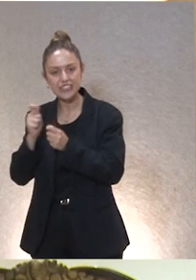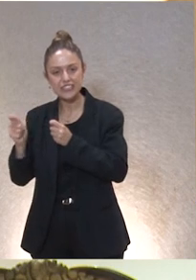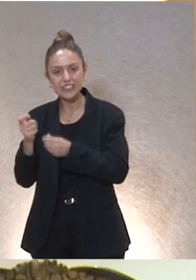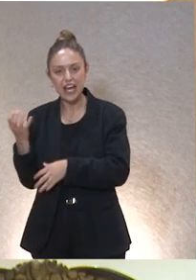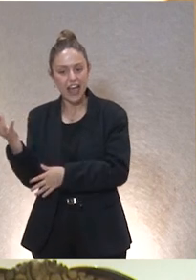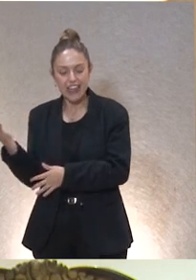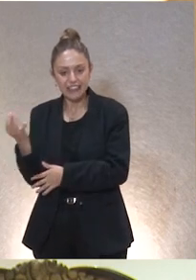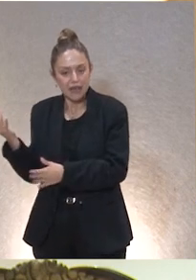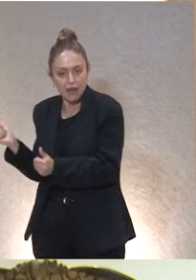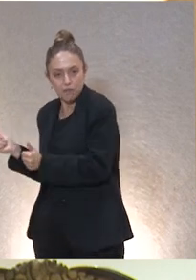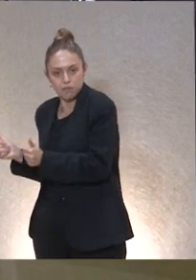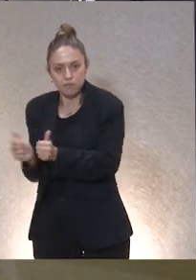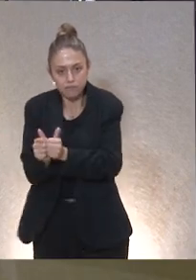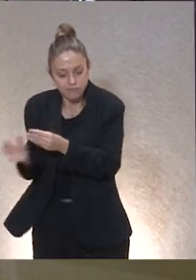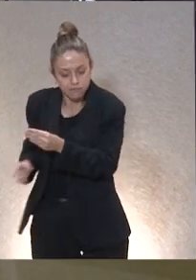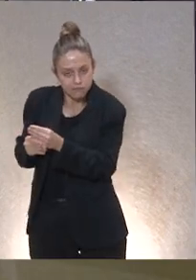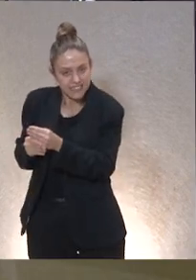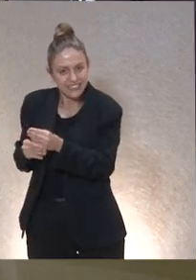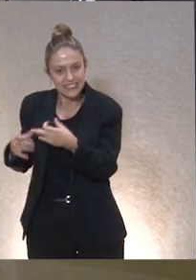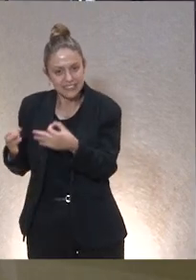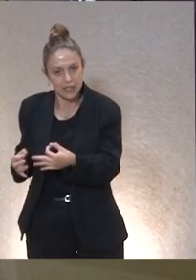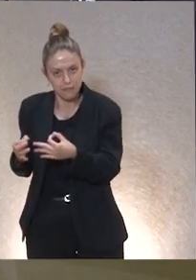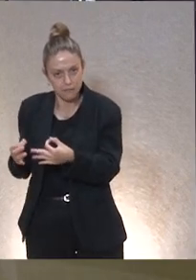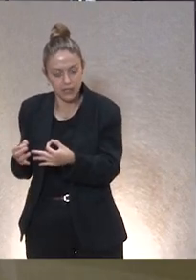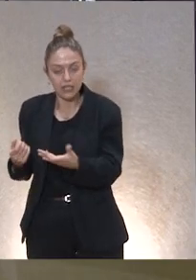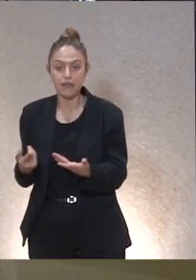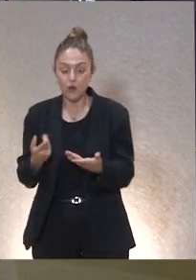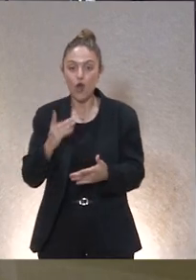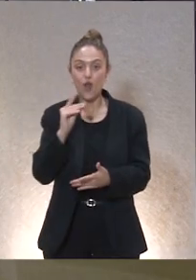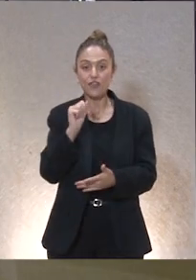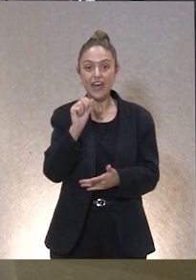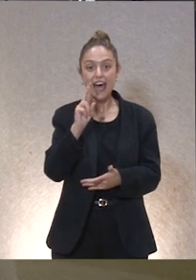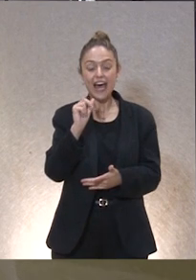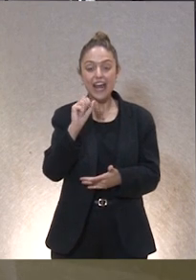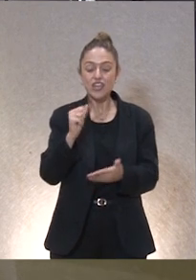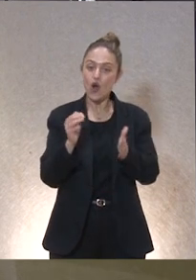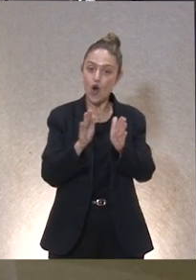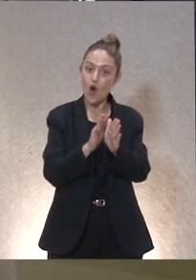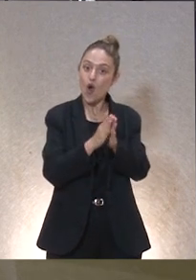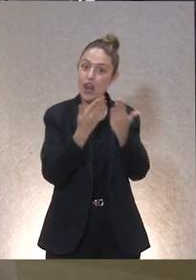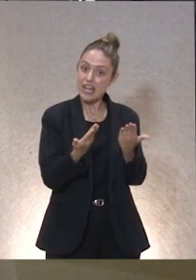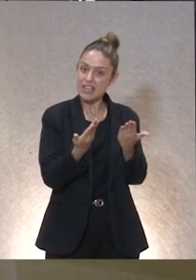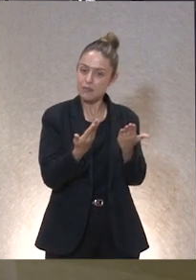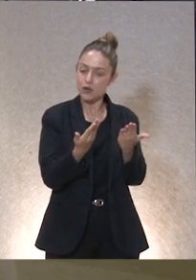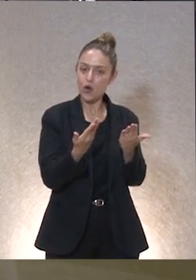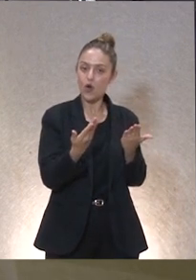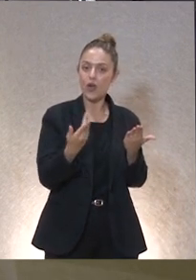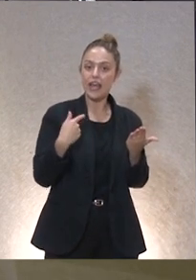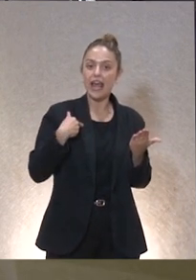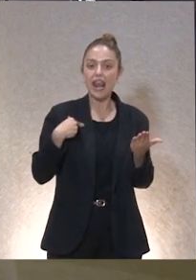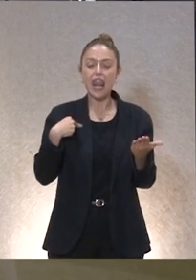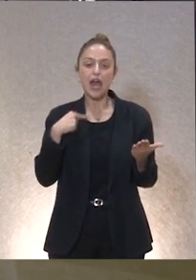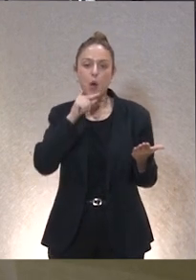al moscardón Dari luo escribió un libro el zumbido y el moscardón muy interesante en